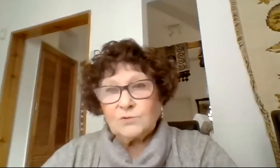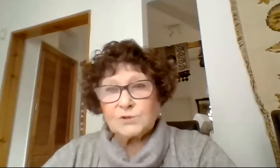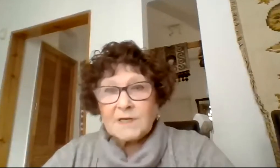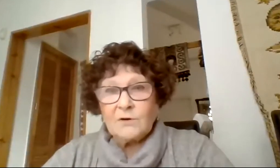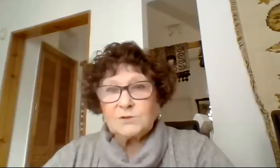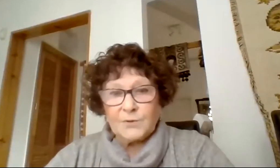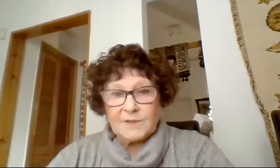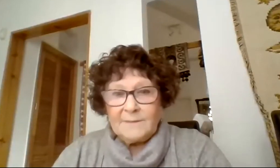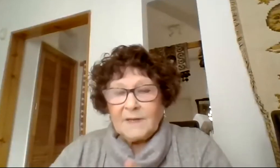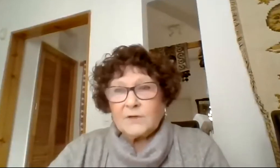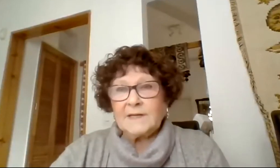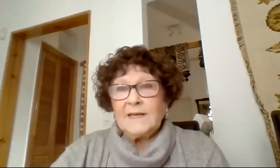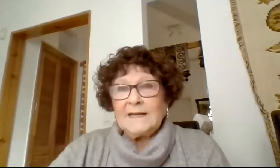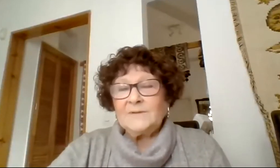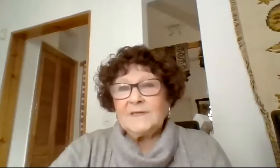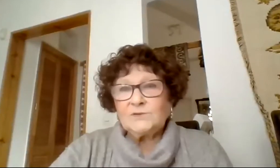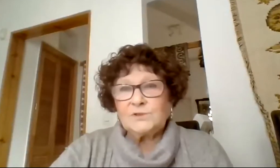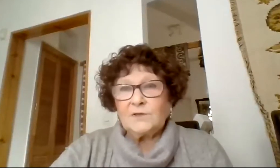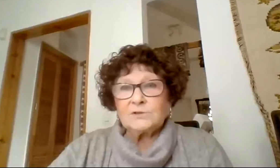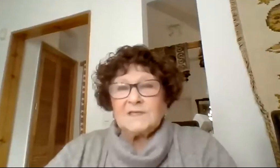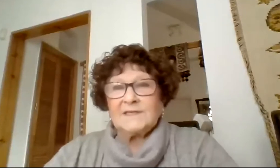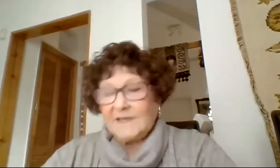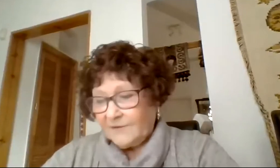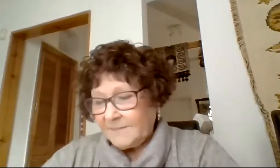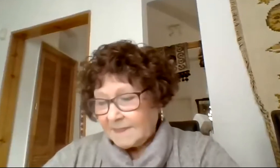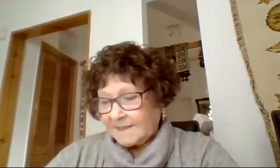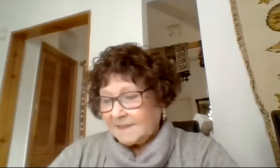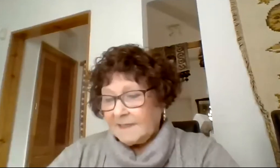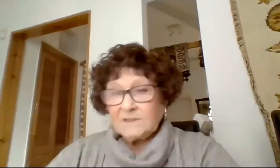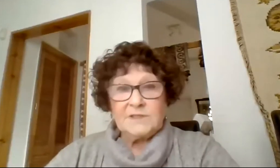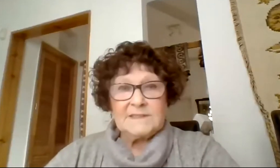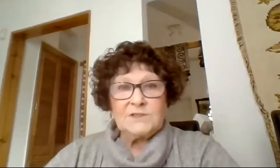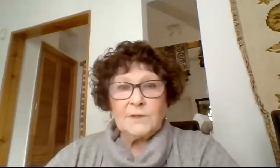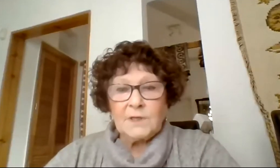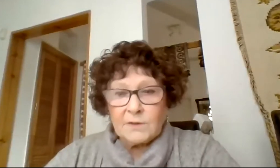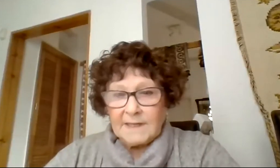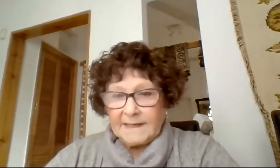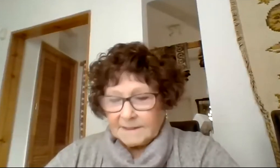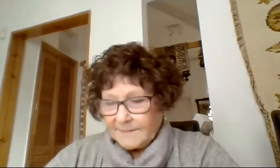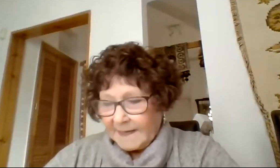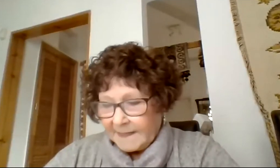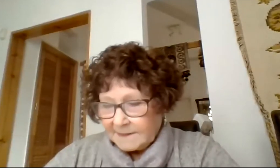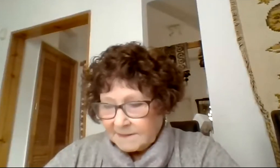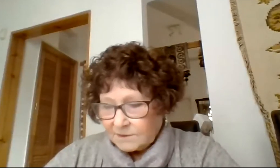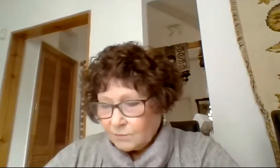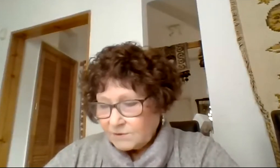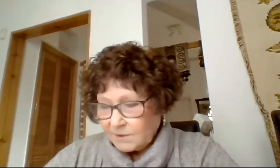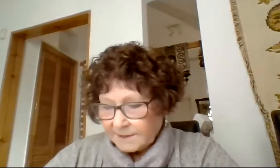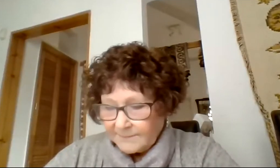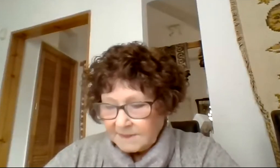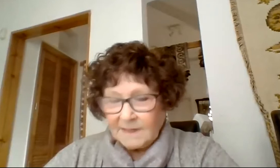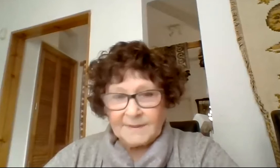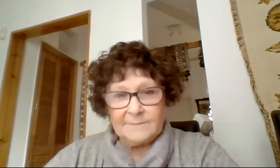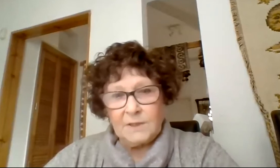de sus hijos, porque es mejorar la vida de sus hijos y de esas familias. Entonces, yo creo que la arquitectura es